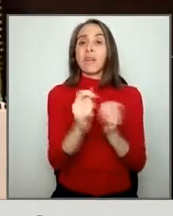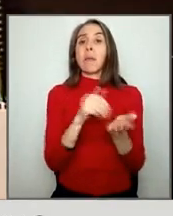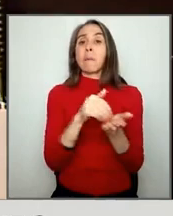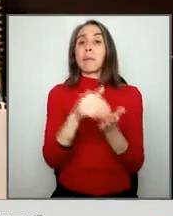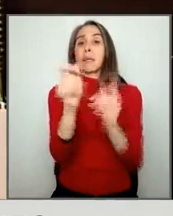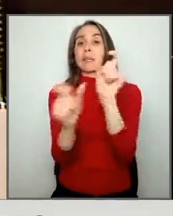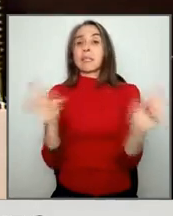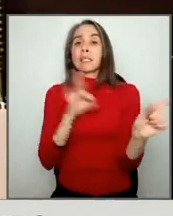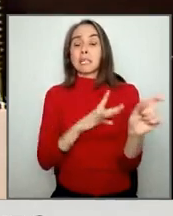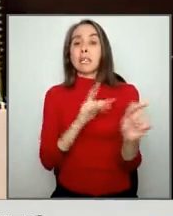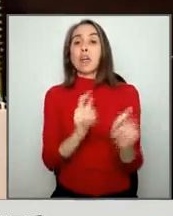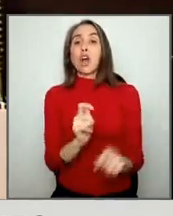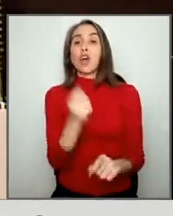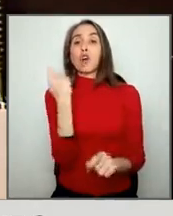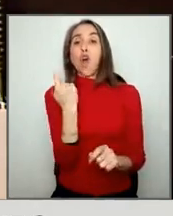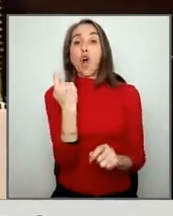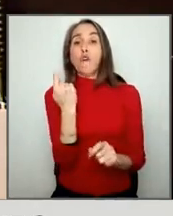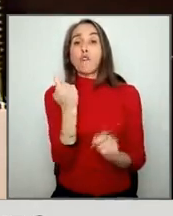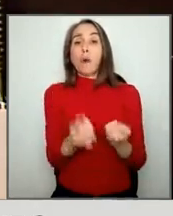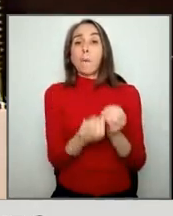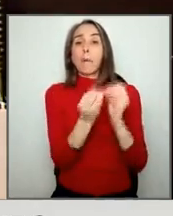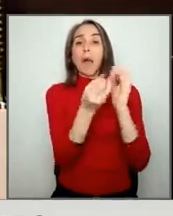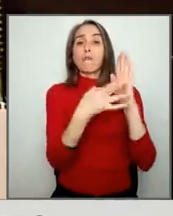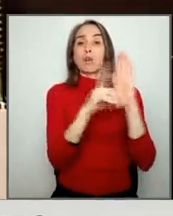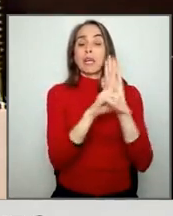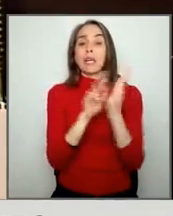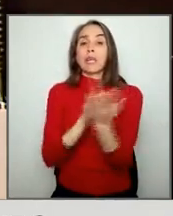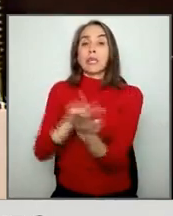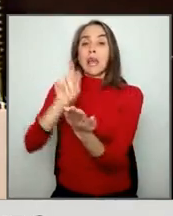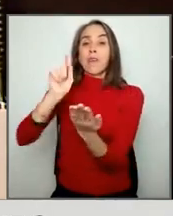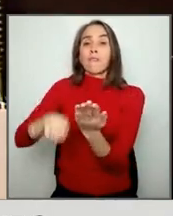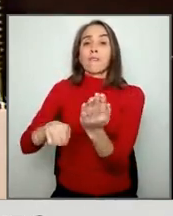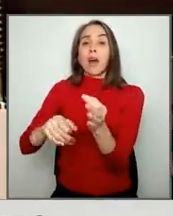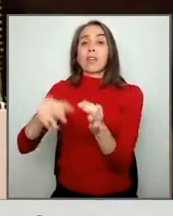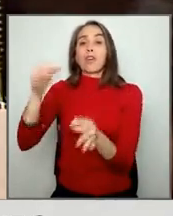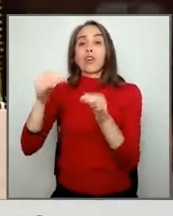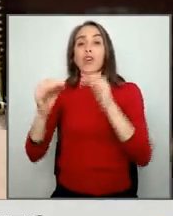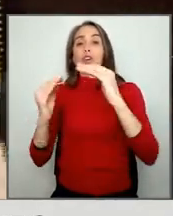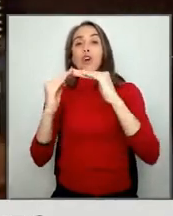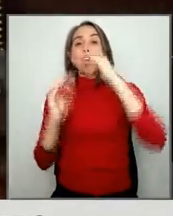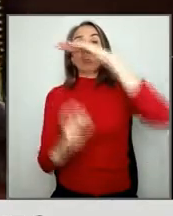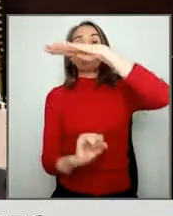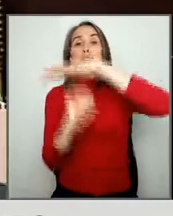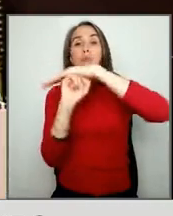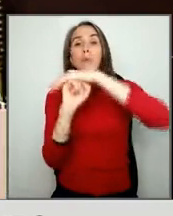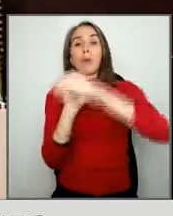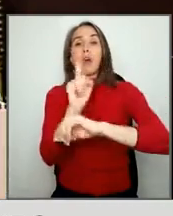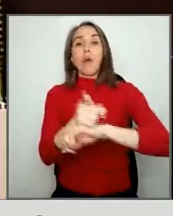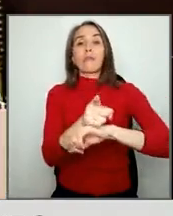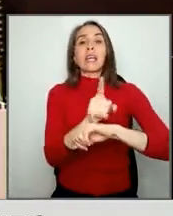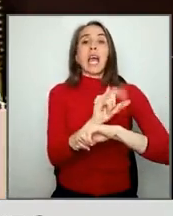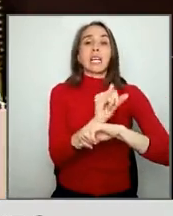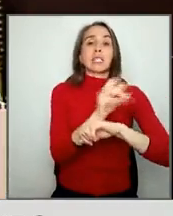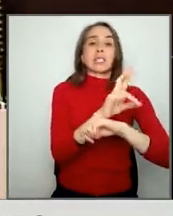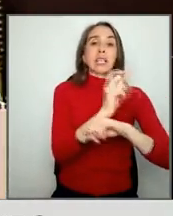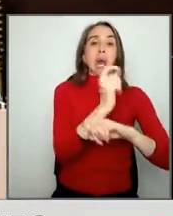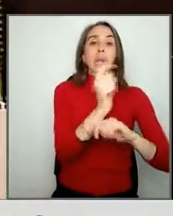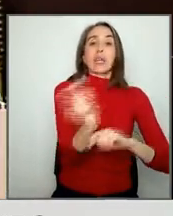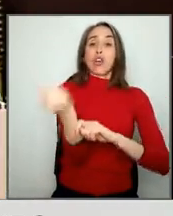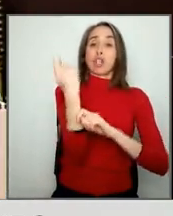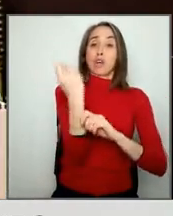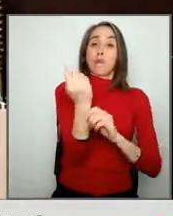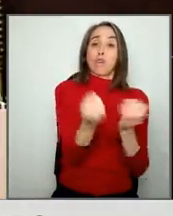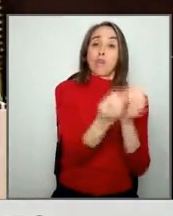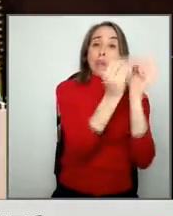cobros ilegales y la consecuente sentencia de la excelentísima Corte Suprema que obliga a restituir dichos cobros esto ha sido